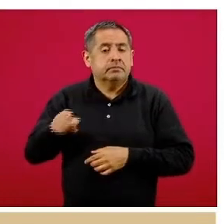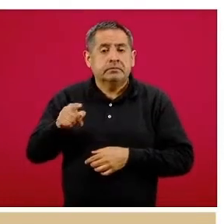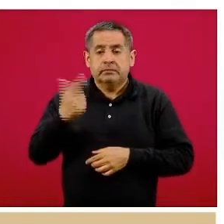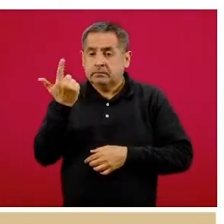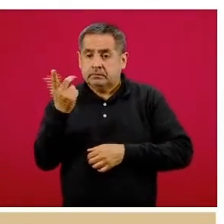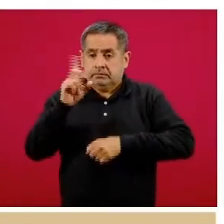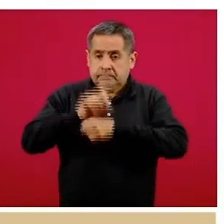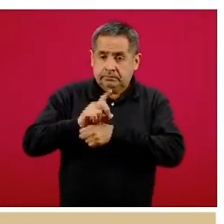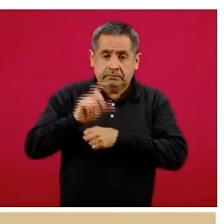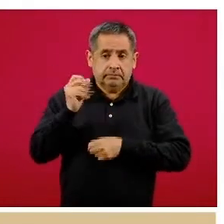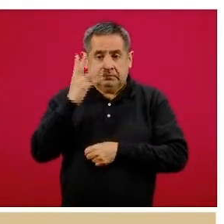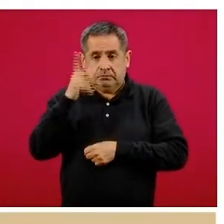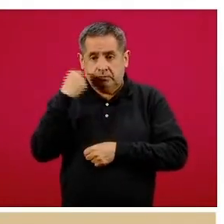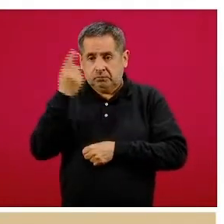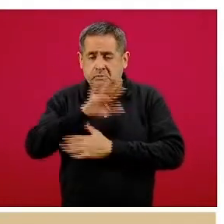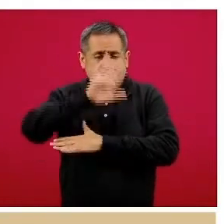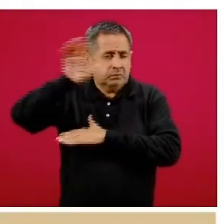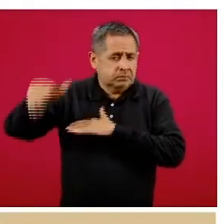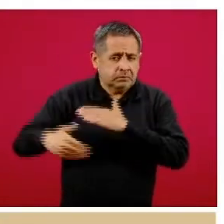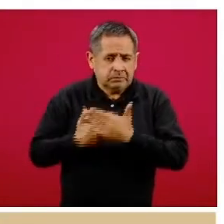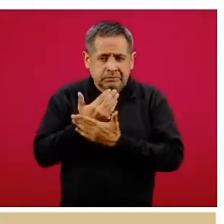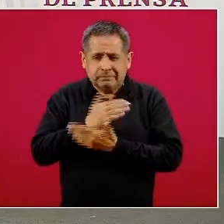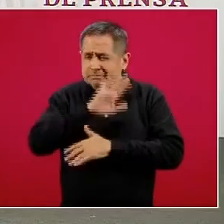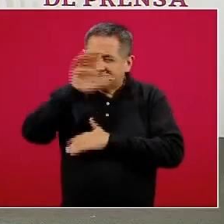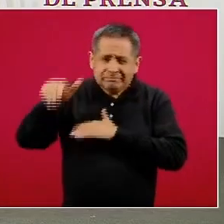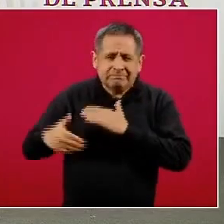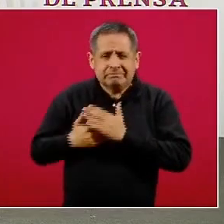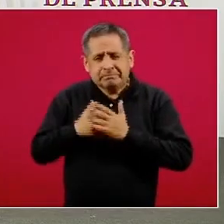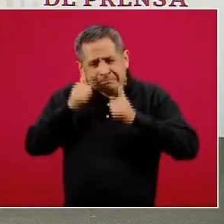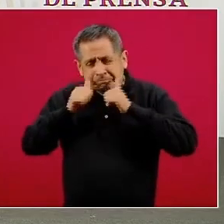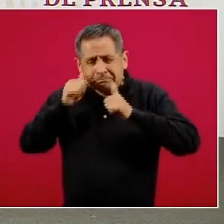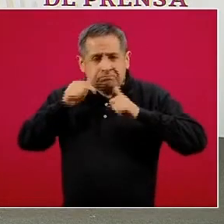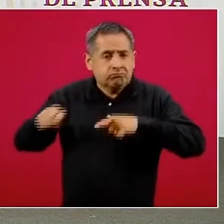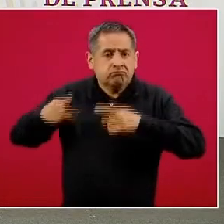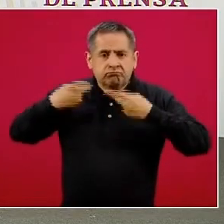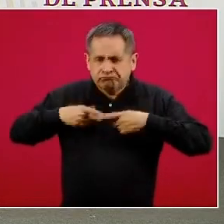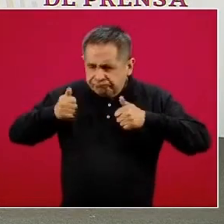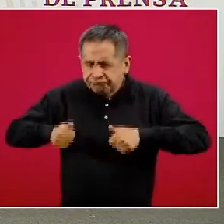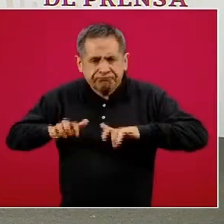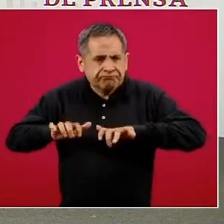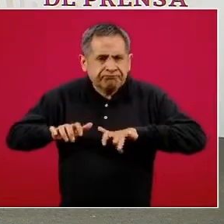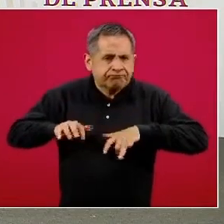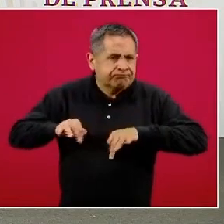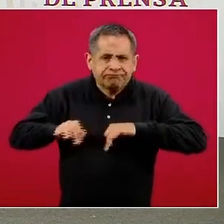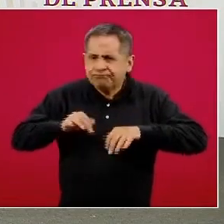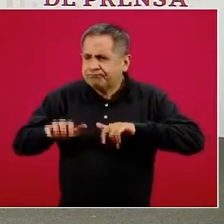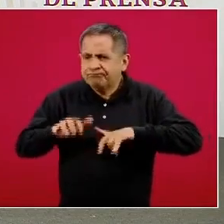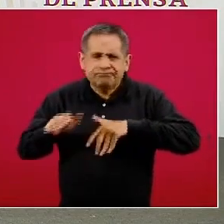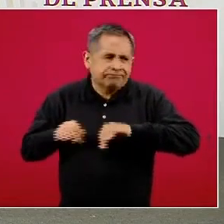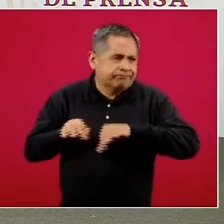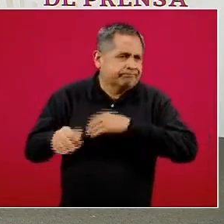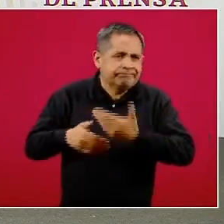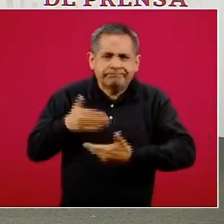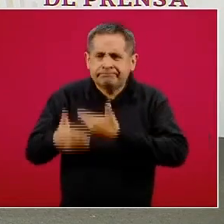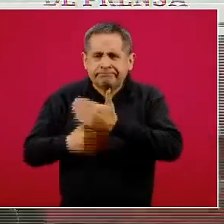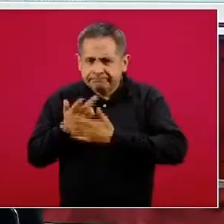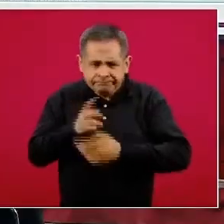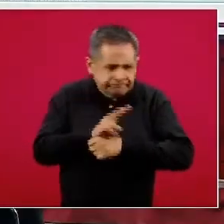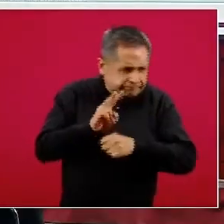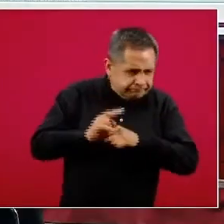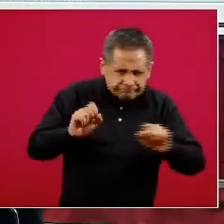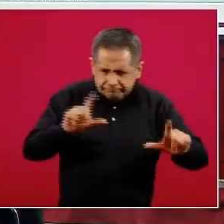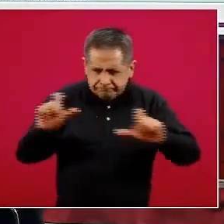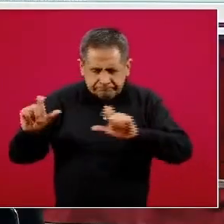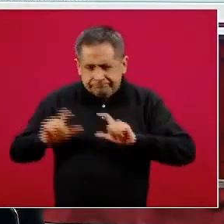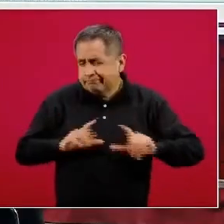24/7. Todo de manera permanente, tenemos personal que está en esta unidad realizando el monitoreo que